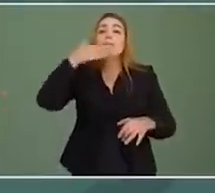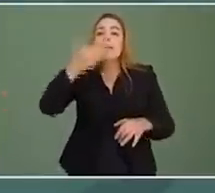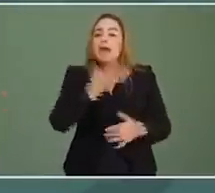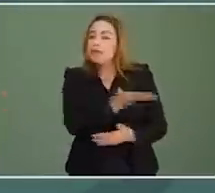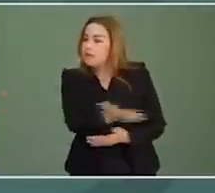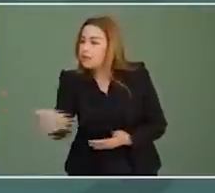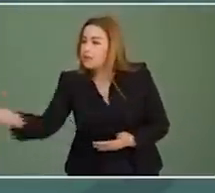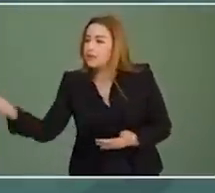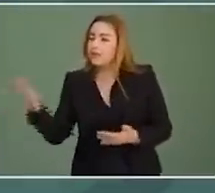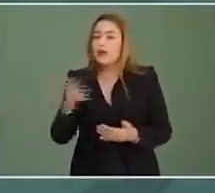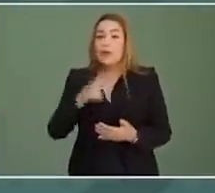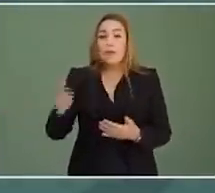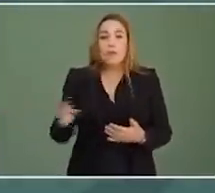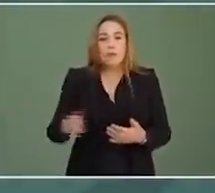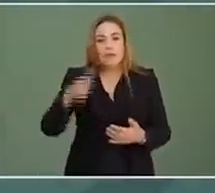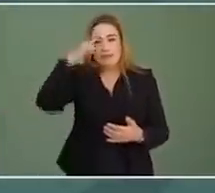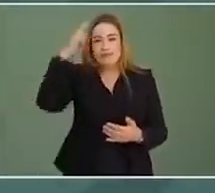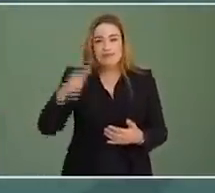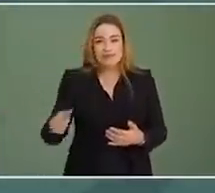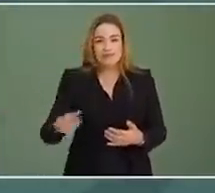incluso hay